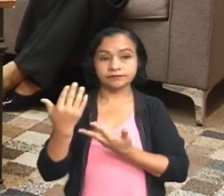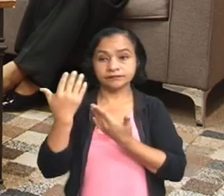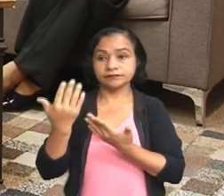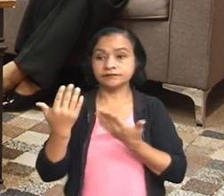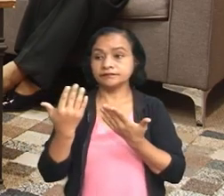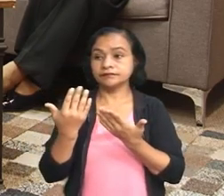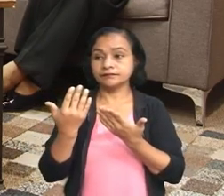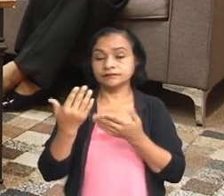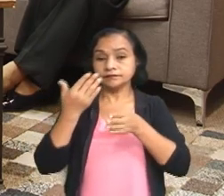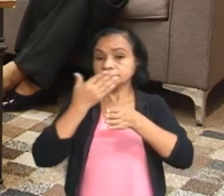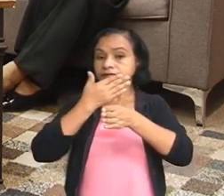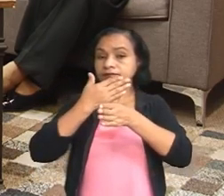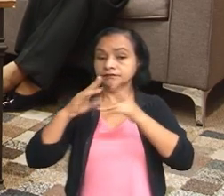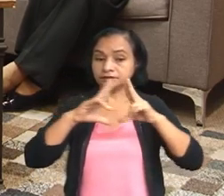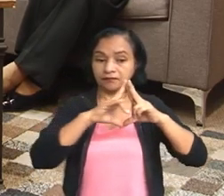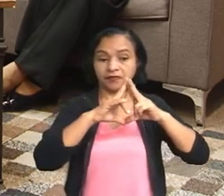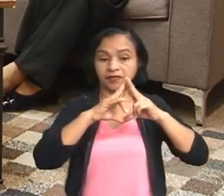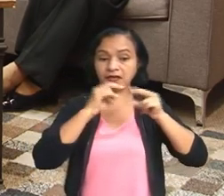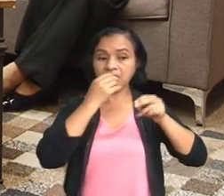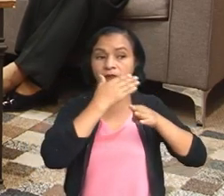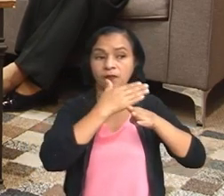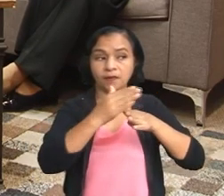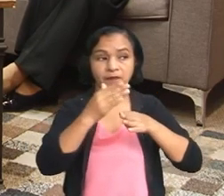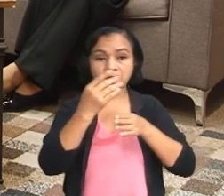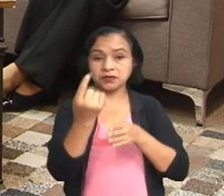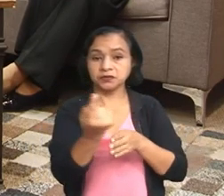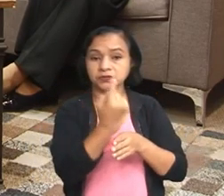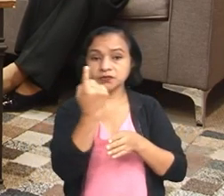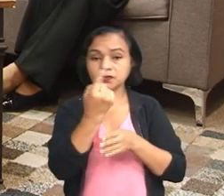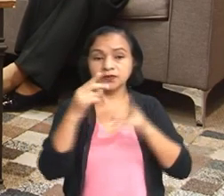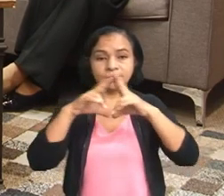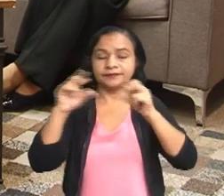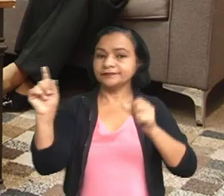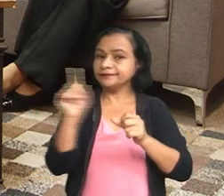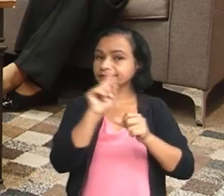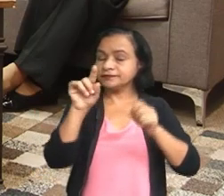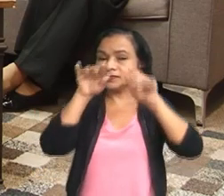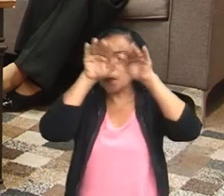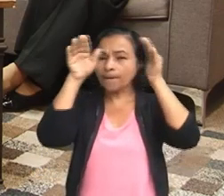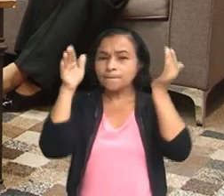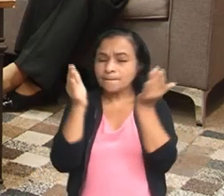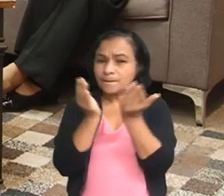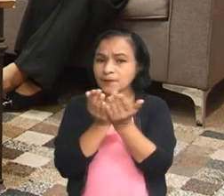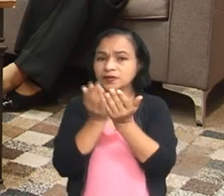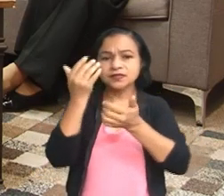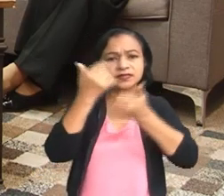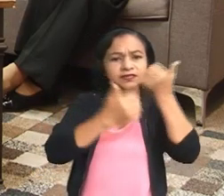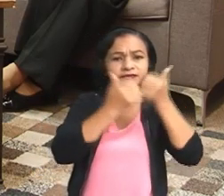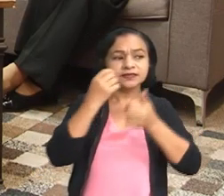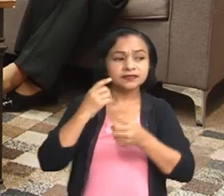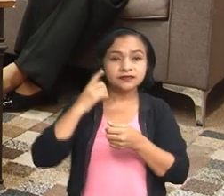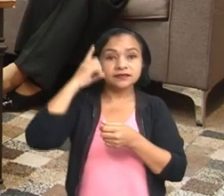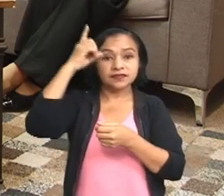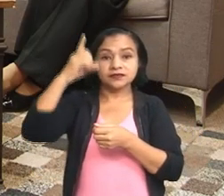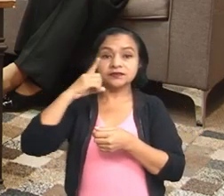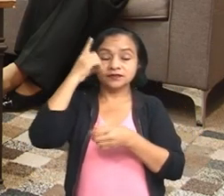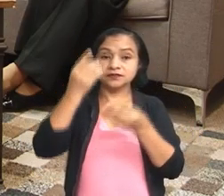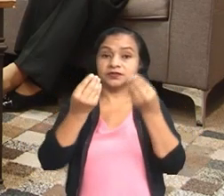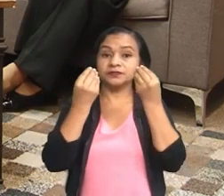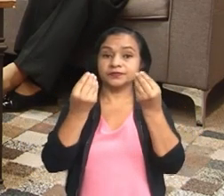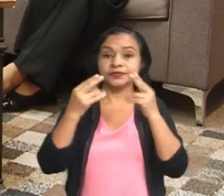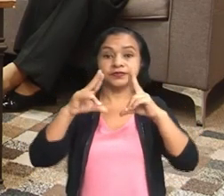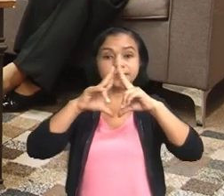una isla. Exacto. Estamos en un mundo globalizado en la cual Nicaragua también